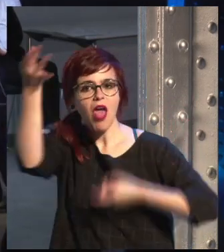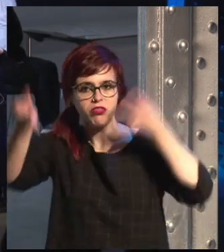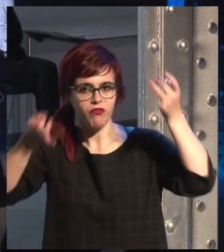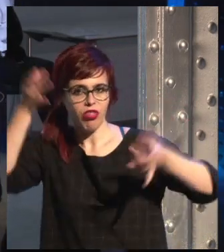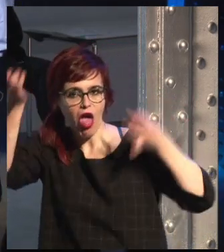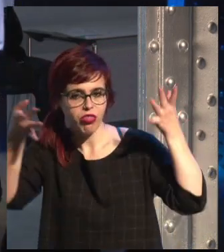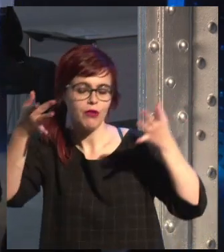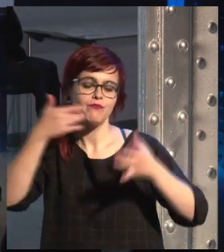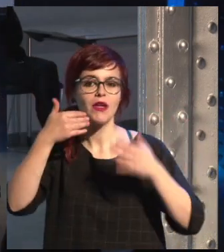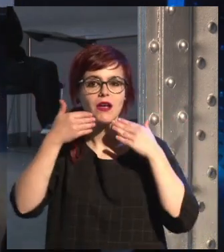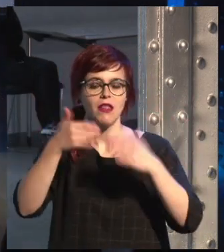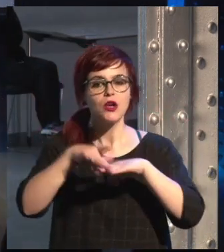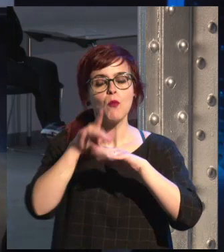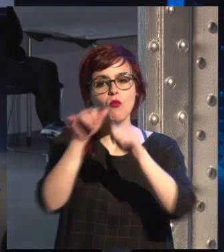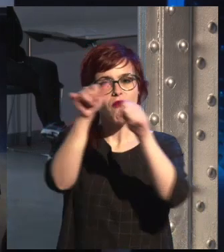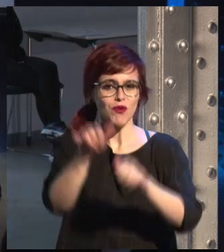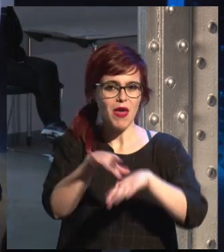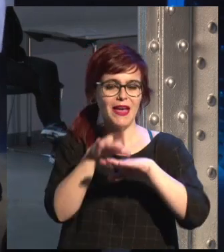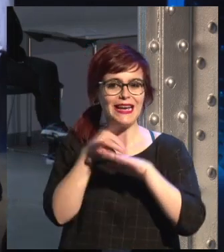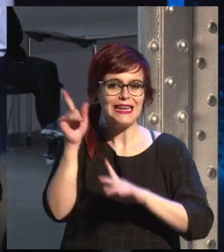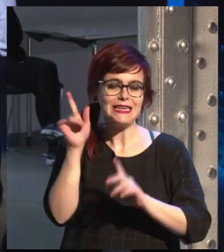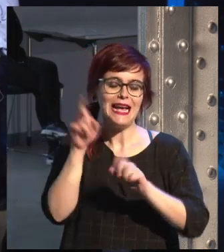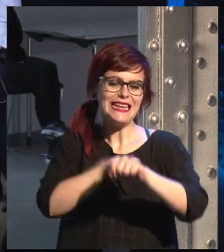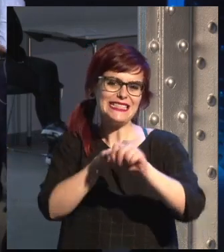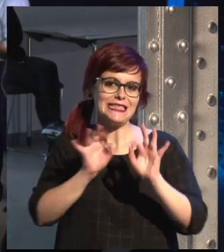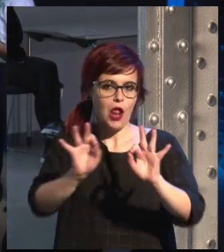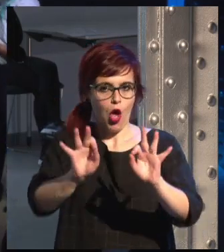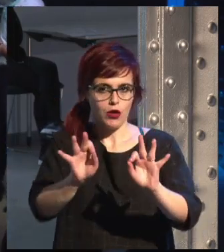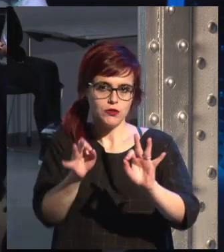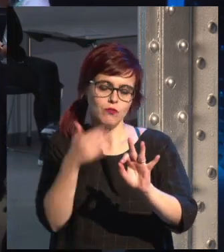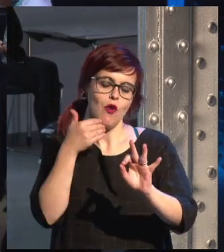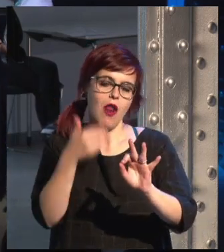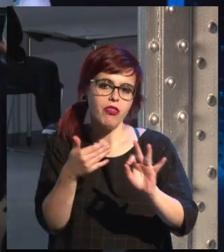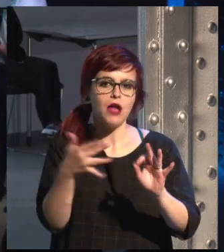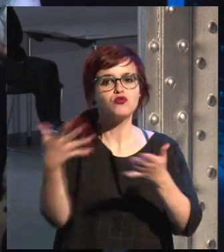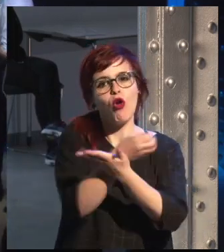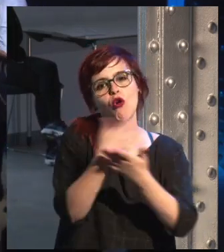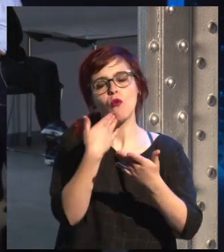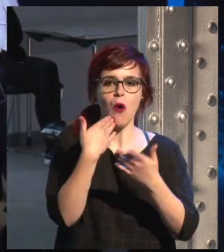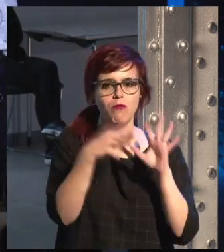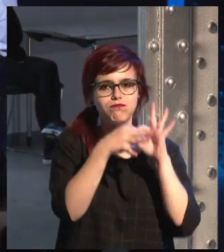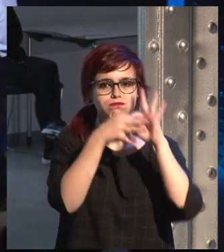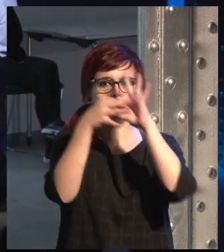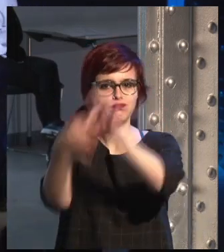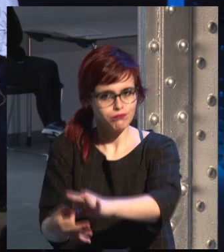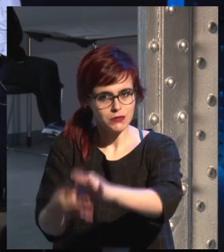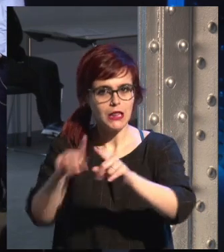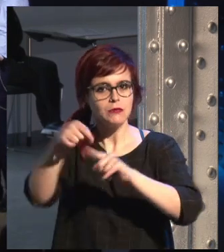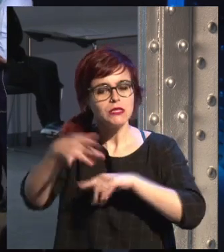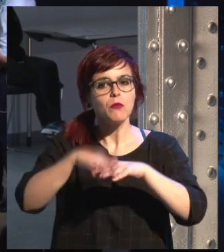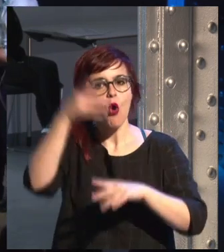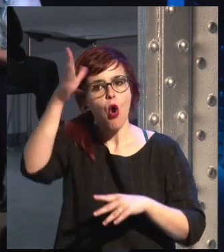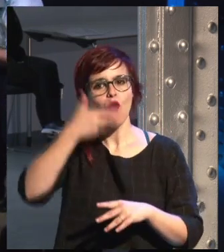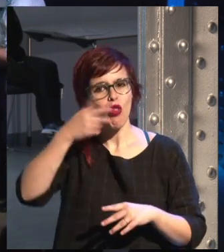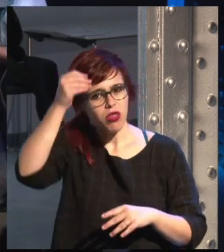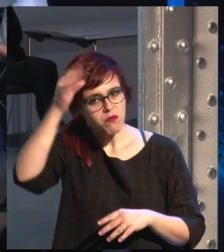creatividad, a partir de una guía de estilo, que luego, bueno, pues nos permitirá definir unas actividades genéricas que luego se instanciarán ya con conocimiento concreto y